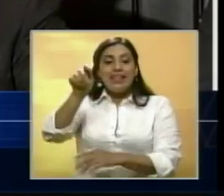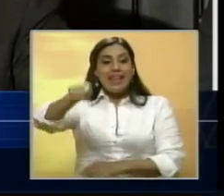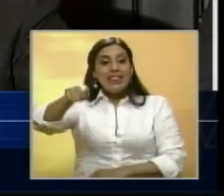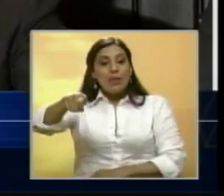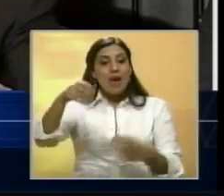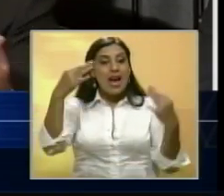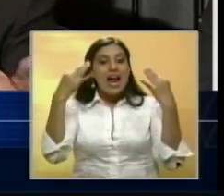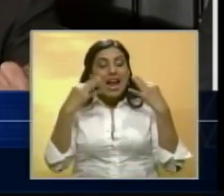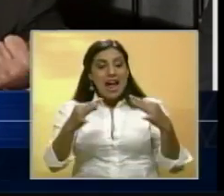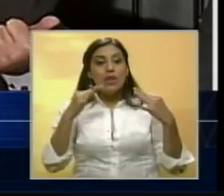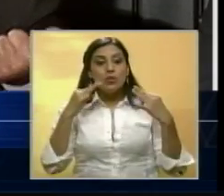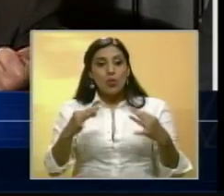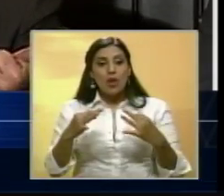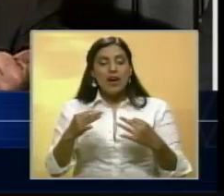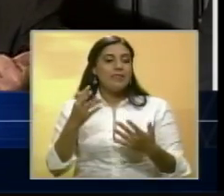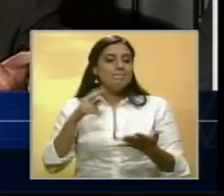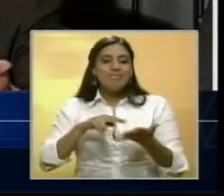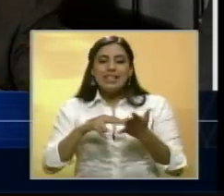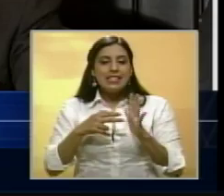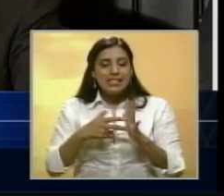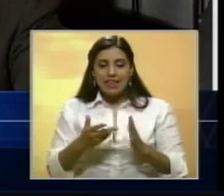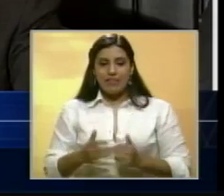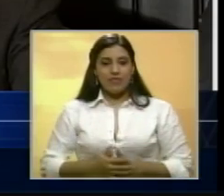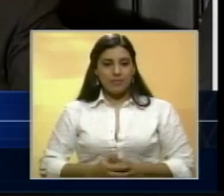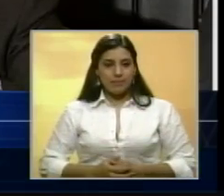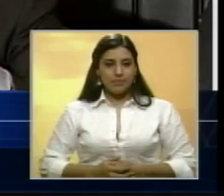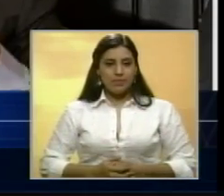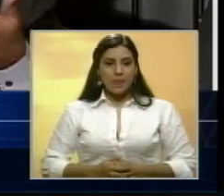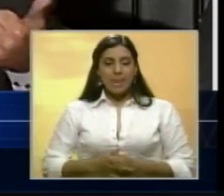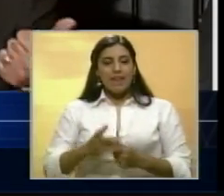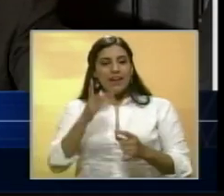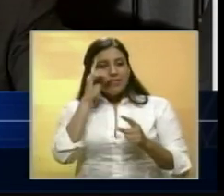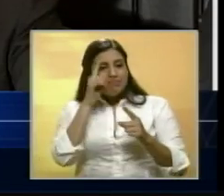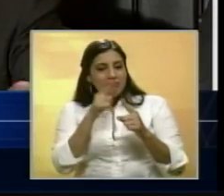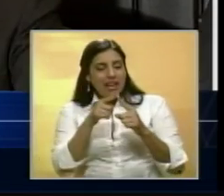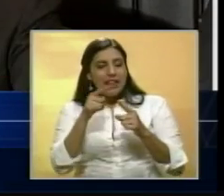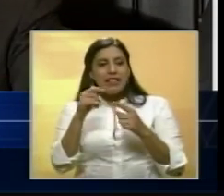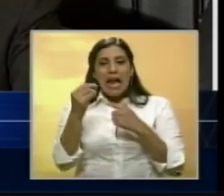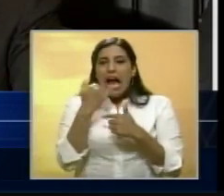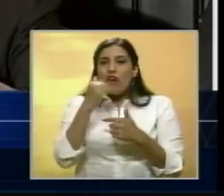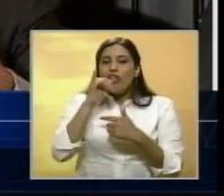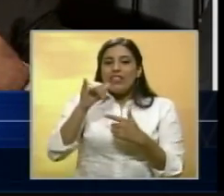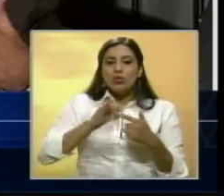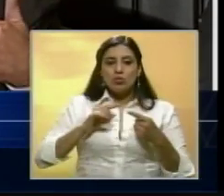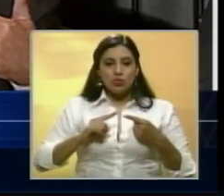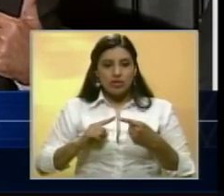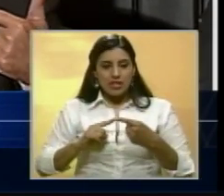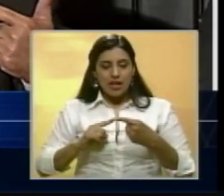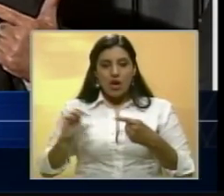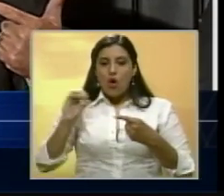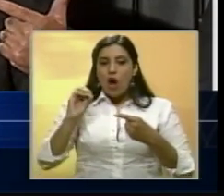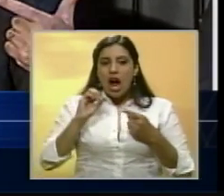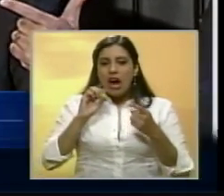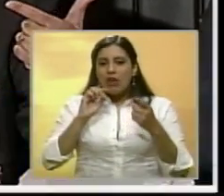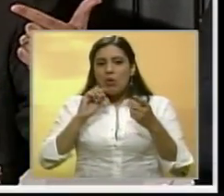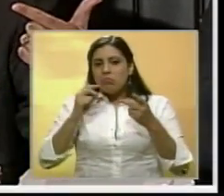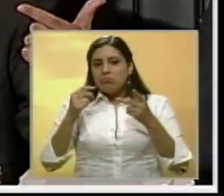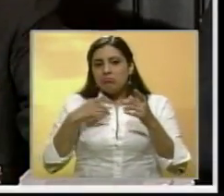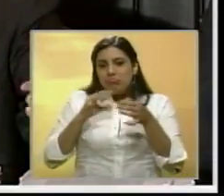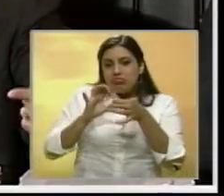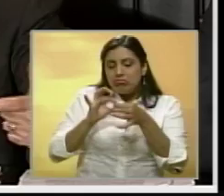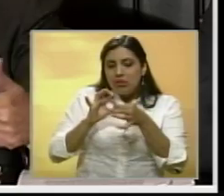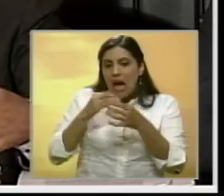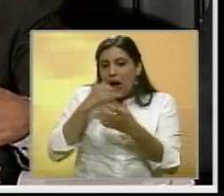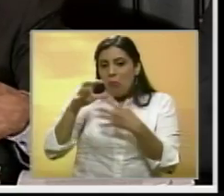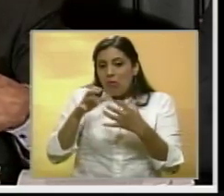naturales, sea por el contenido de la demanda, por la conexión o continencia de